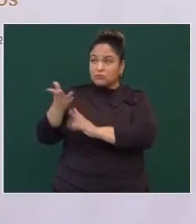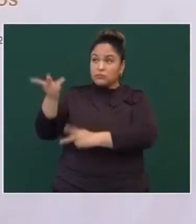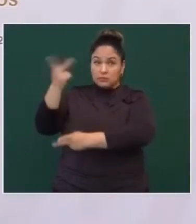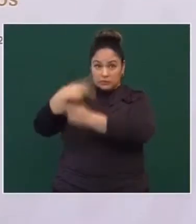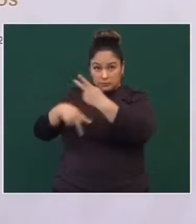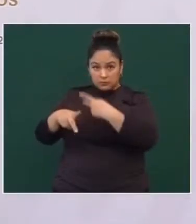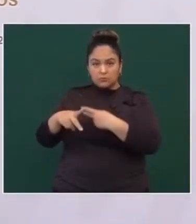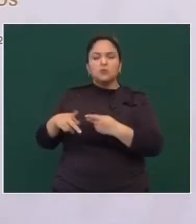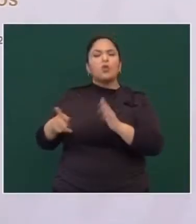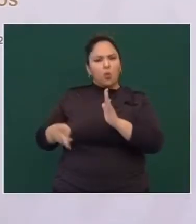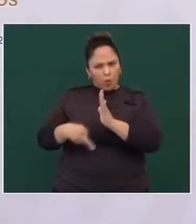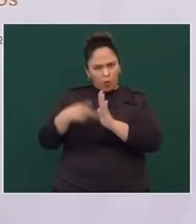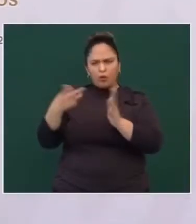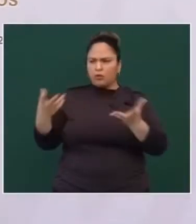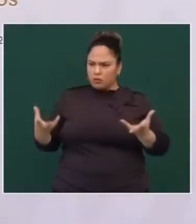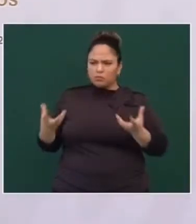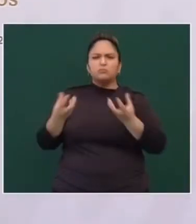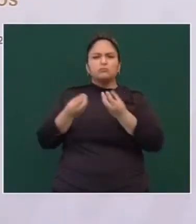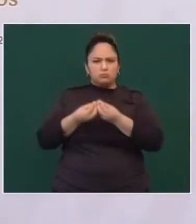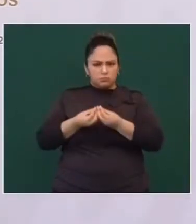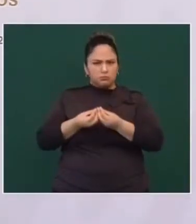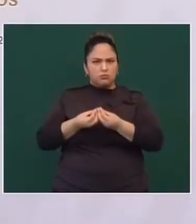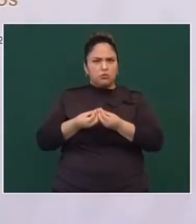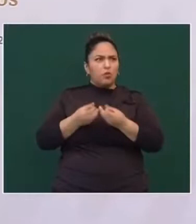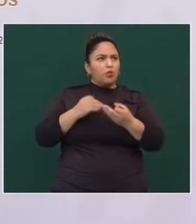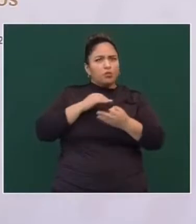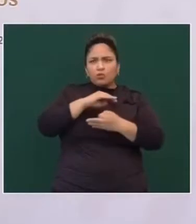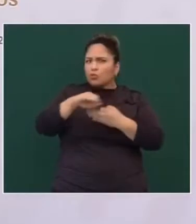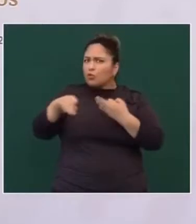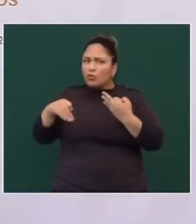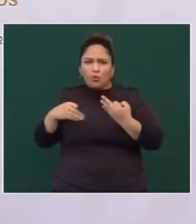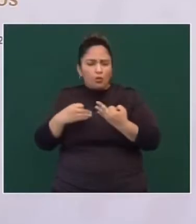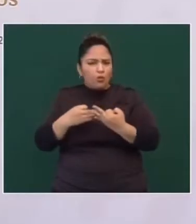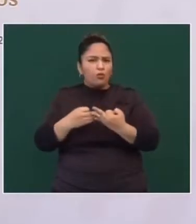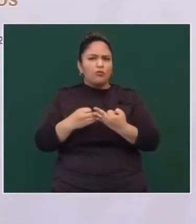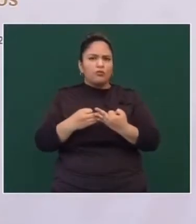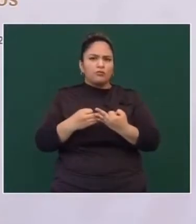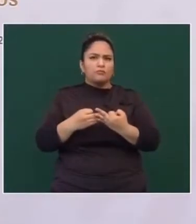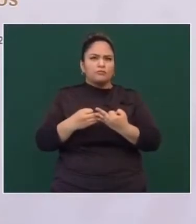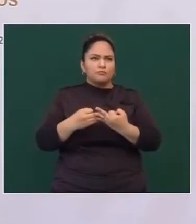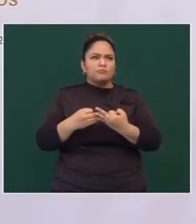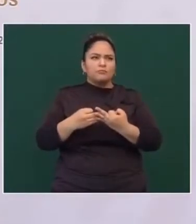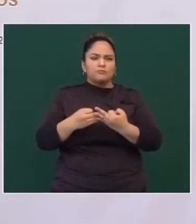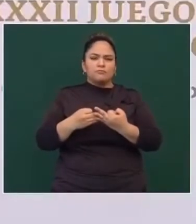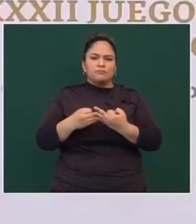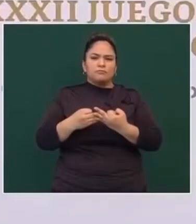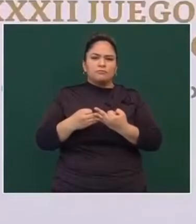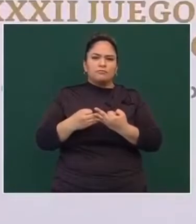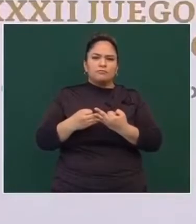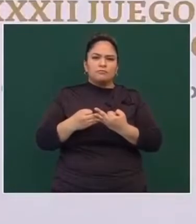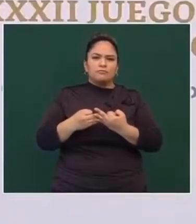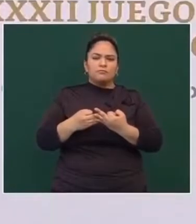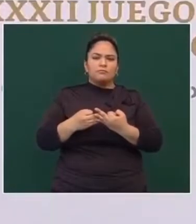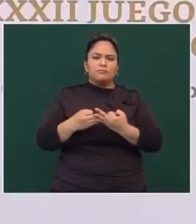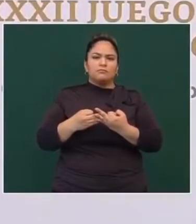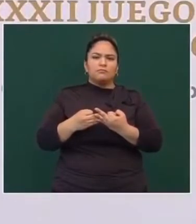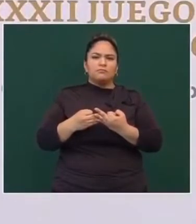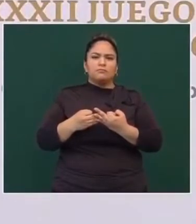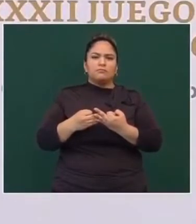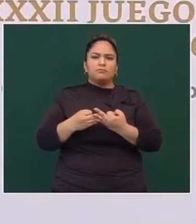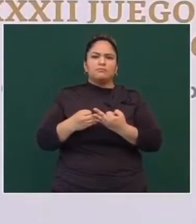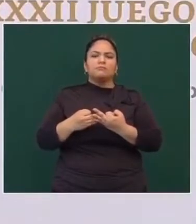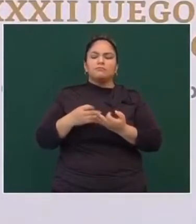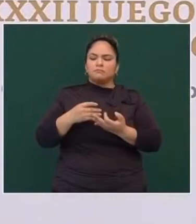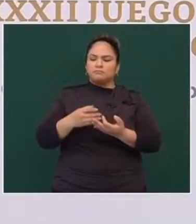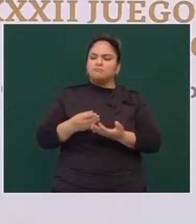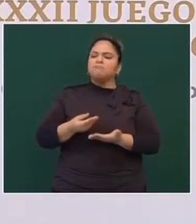de ellas varoniles, 49 más femeniles, 4 mixtas y 162 deportistas hasta el momento, que